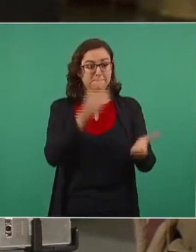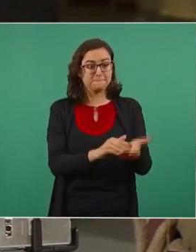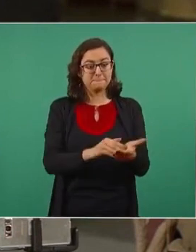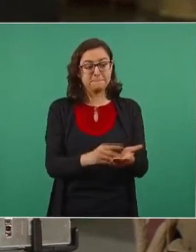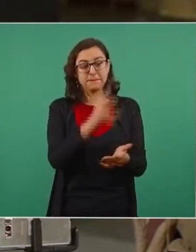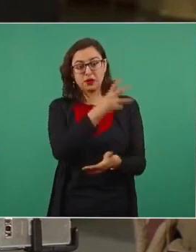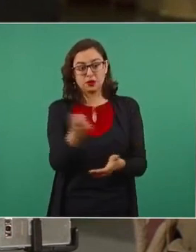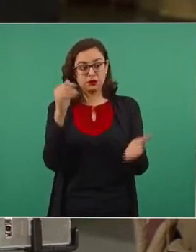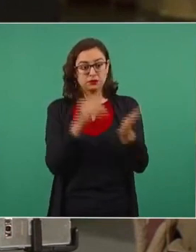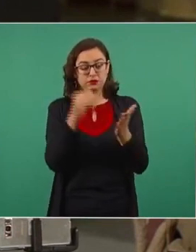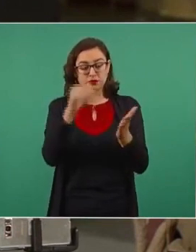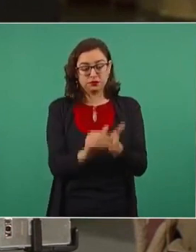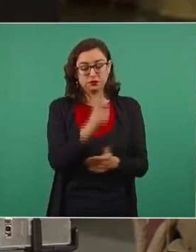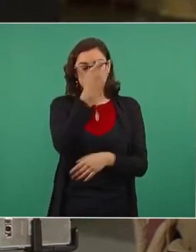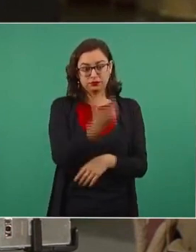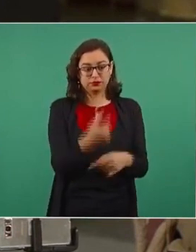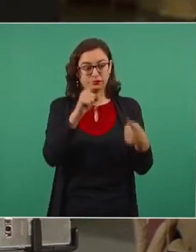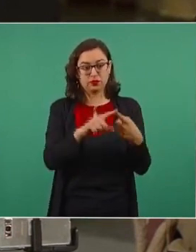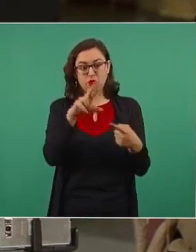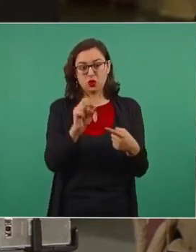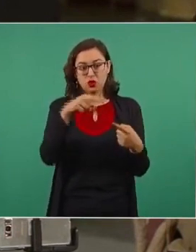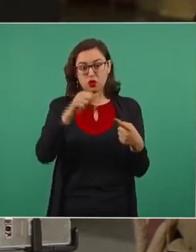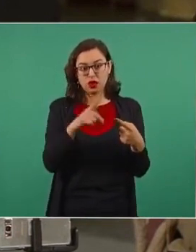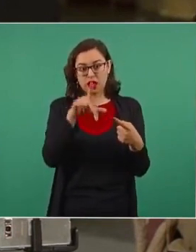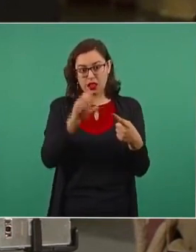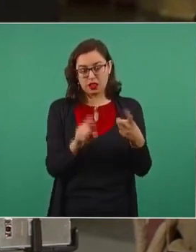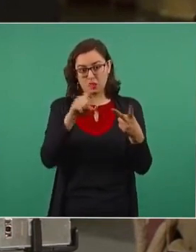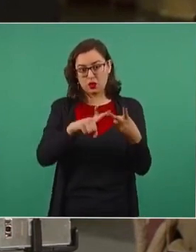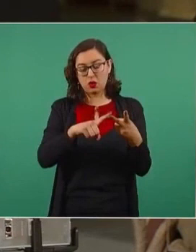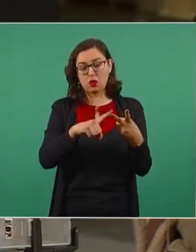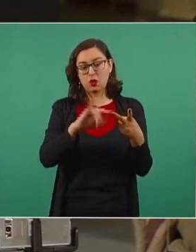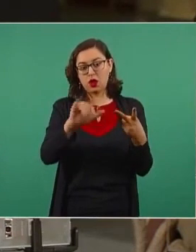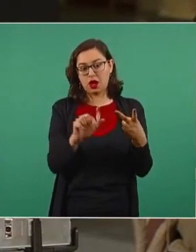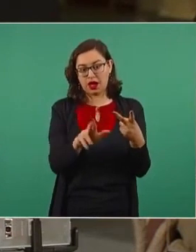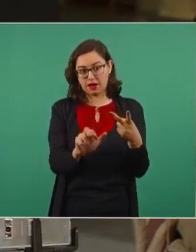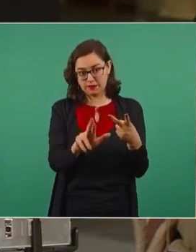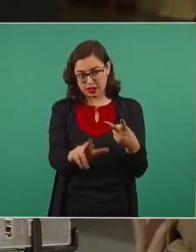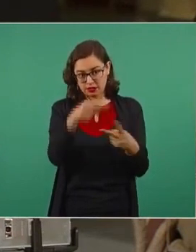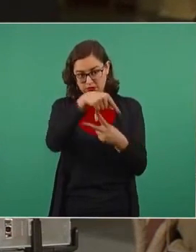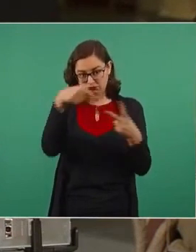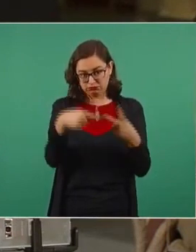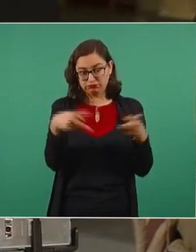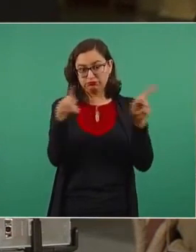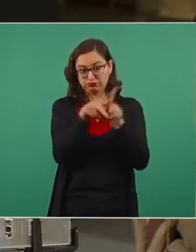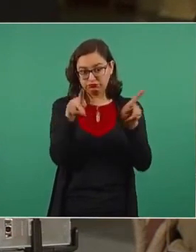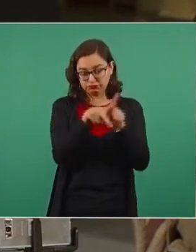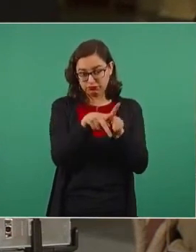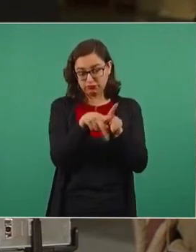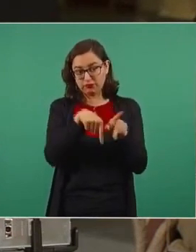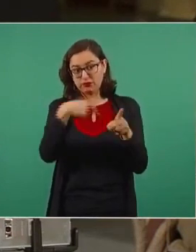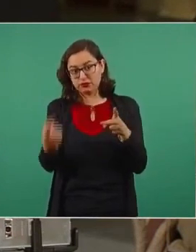de pesos a los empresarios Rolando y Javier Cantú Barragán, primos hermanos de Juan